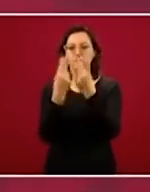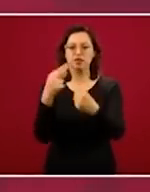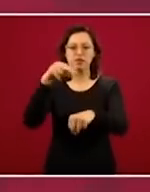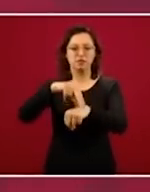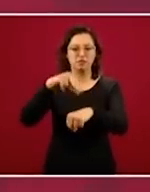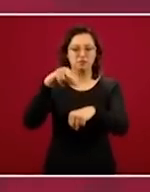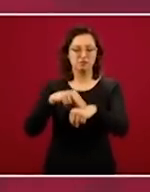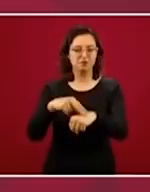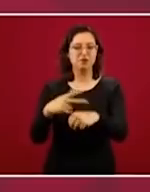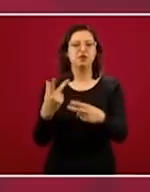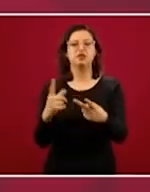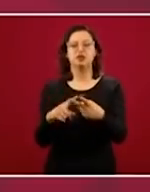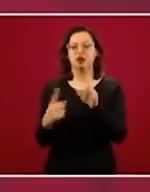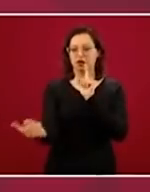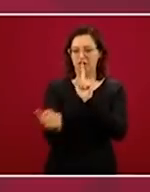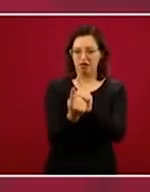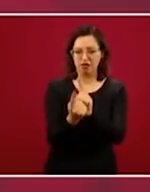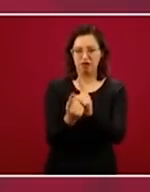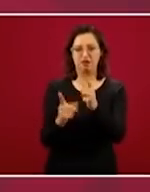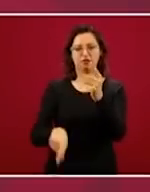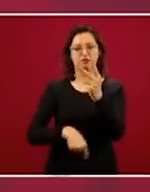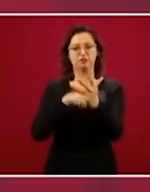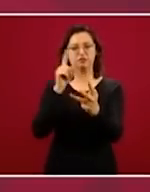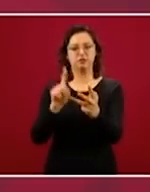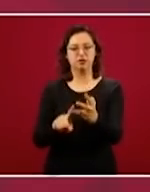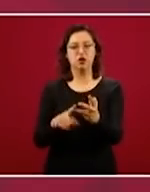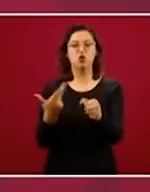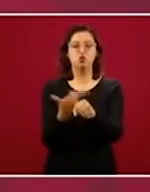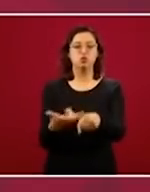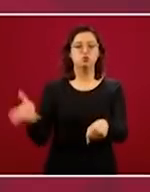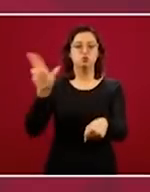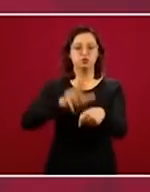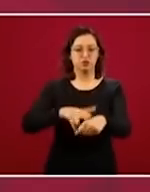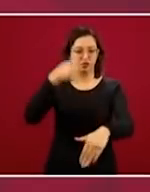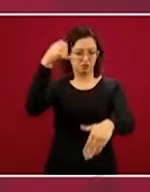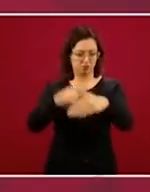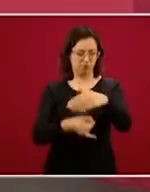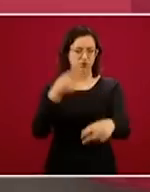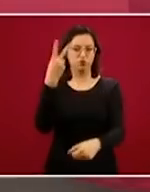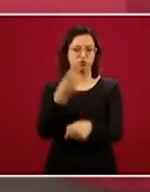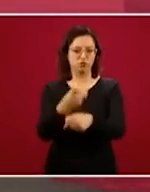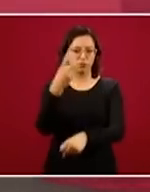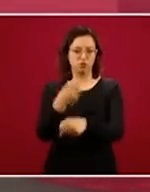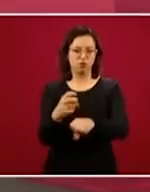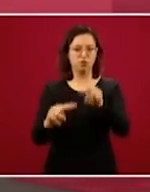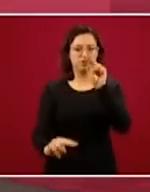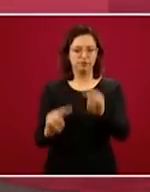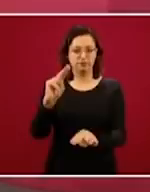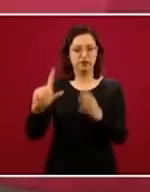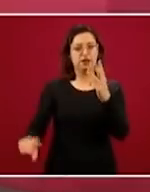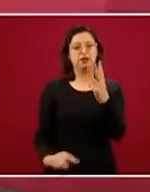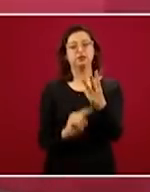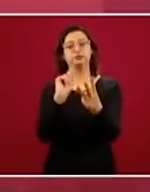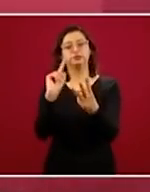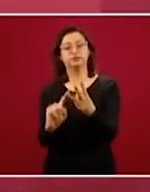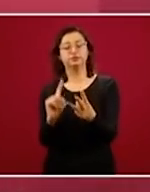nivel en hospitales de segundo nivel en mejorar